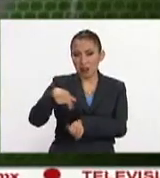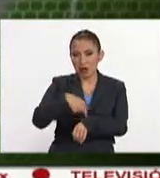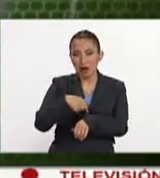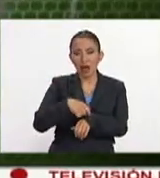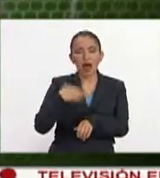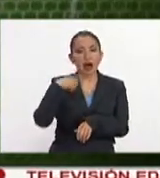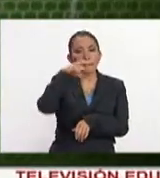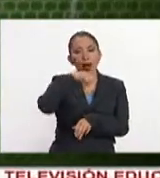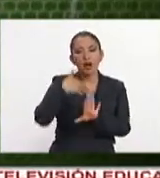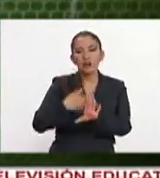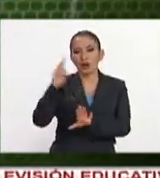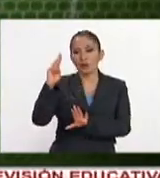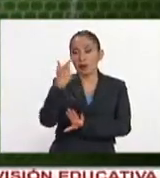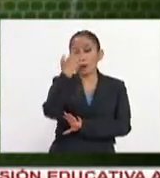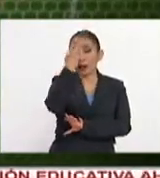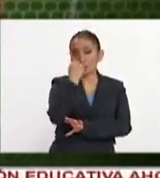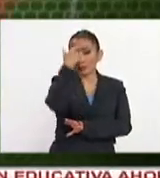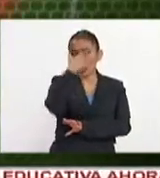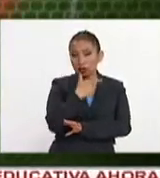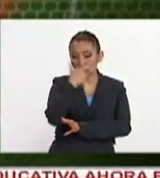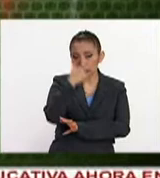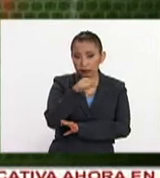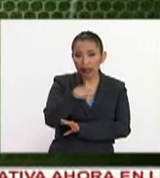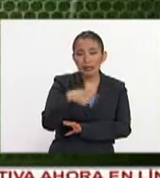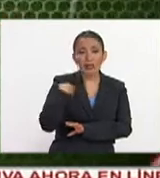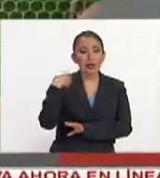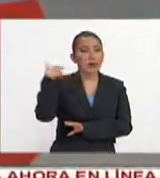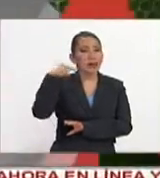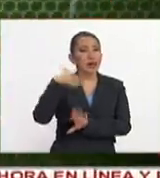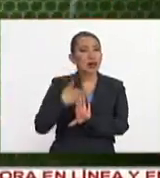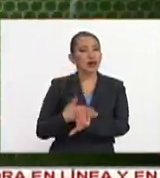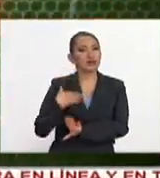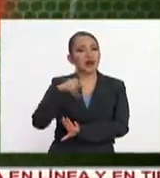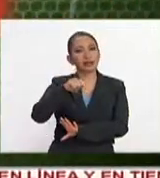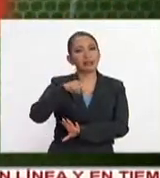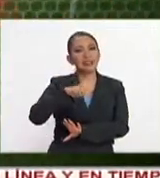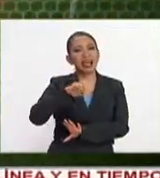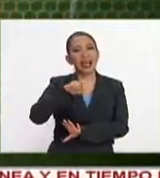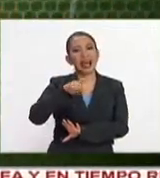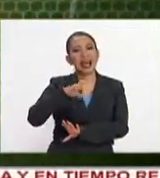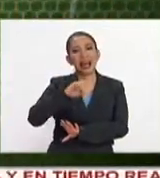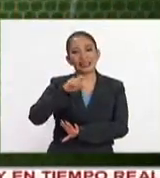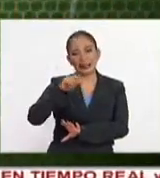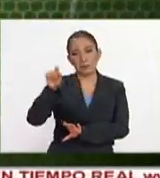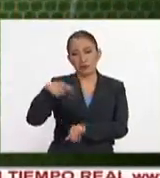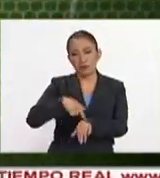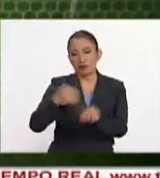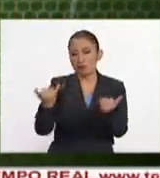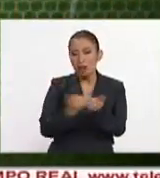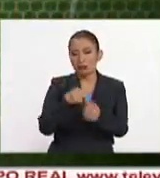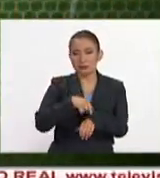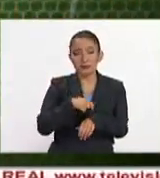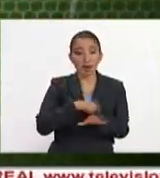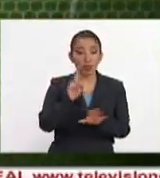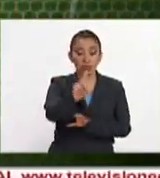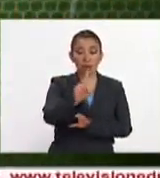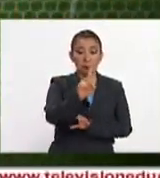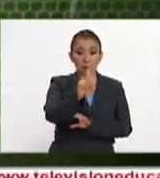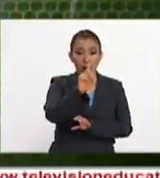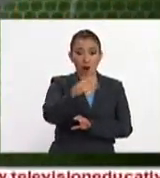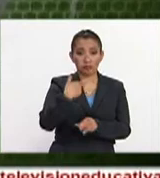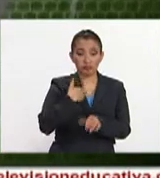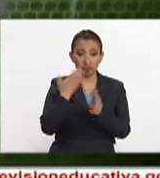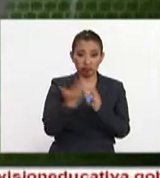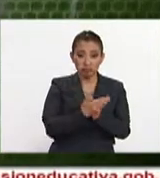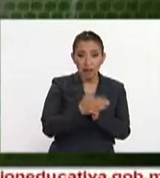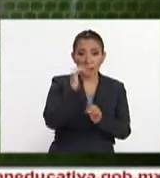el América contra Pumas a las 9 de la noche y Guadalajara contra Necaxa en el mismo tiempo. Ya para el domingo, y la